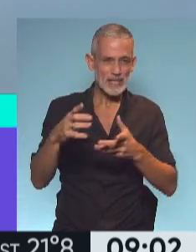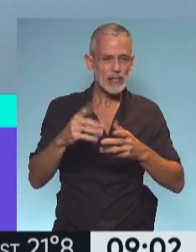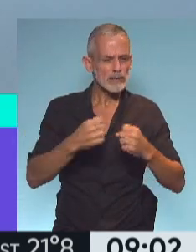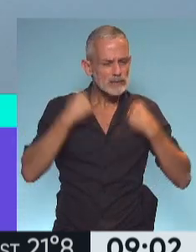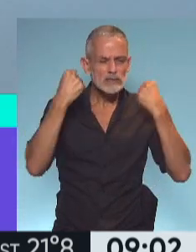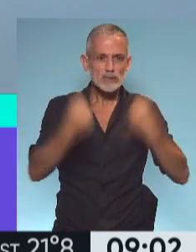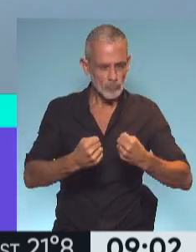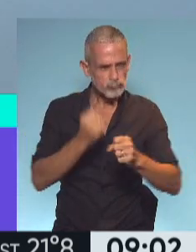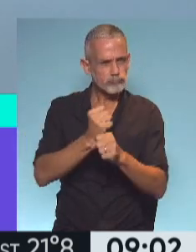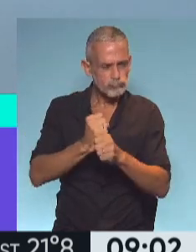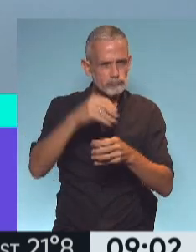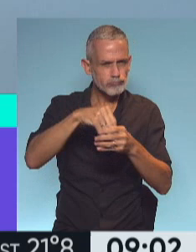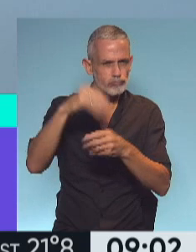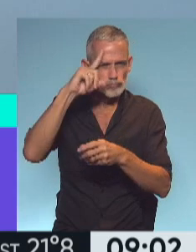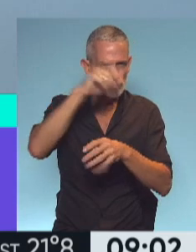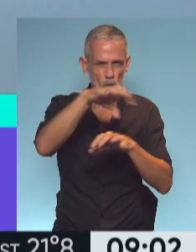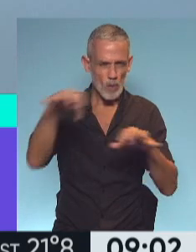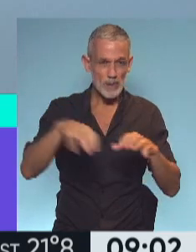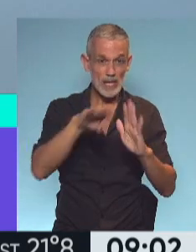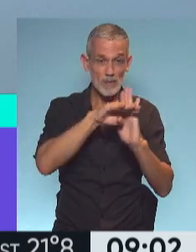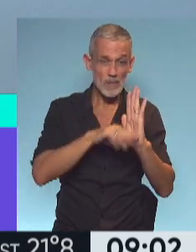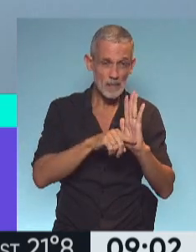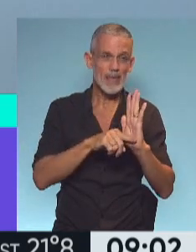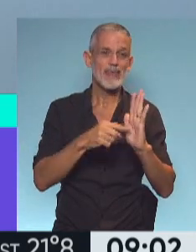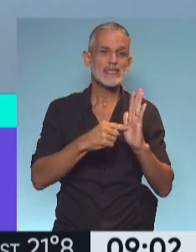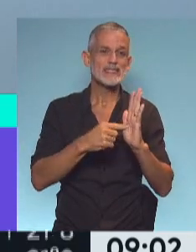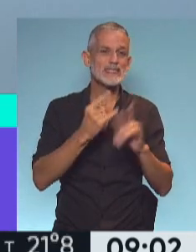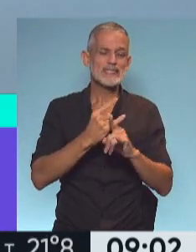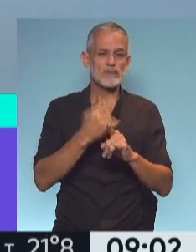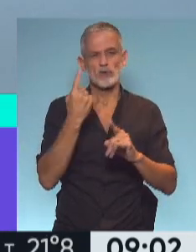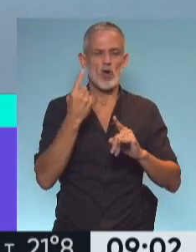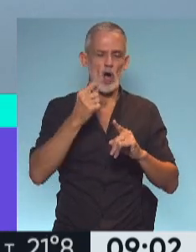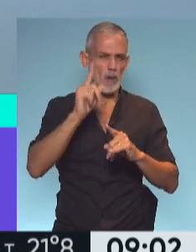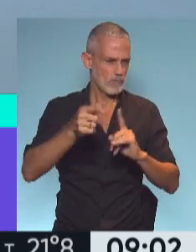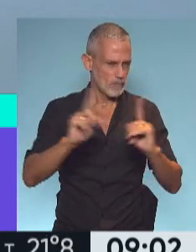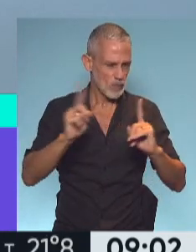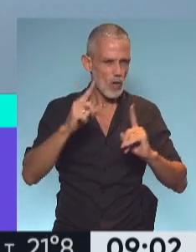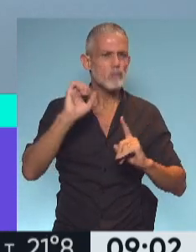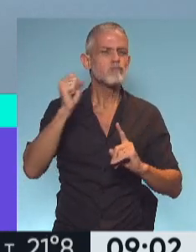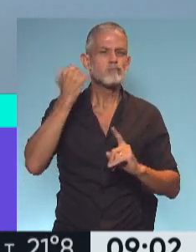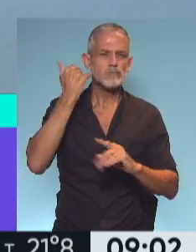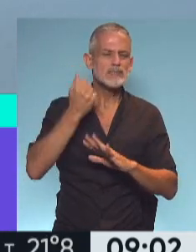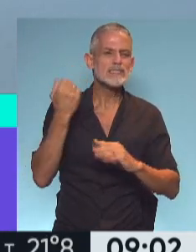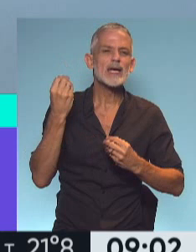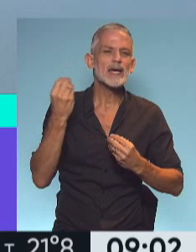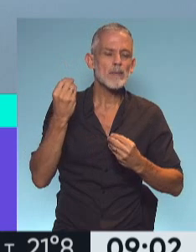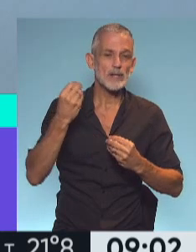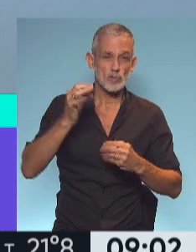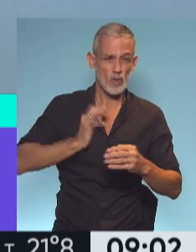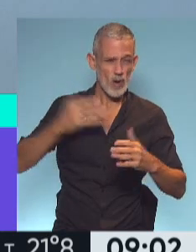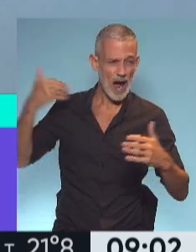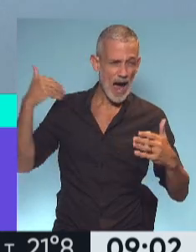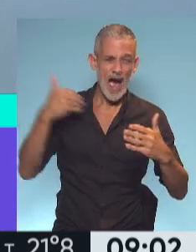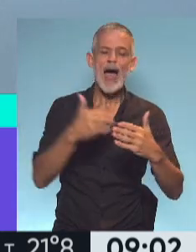viene haciendo un esfuerzo muy importante. Estas medidas son siempre analizadas tenemos la experiencia de lo que ha pasado en el último año